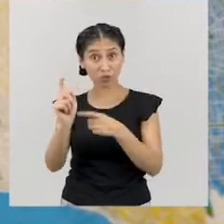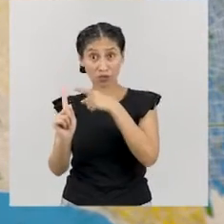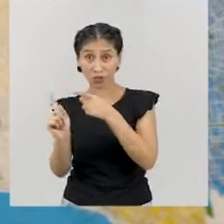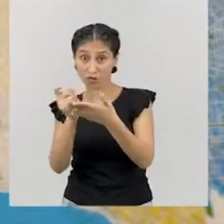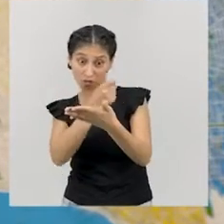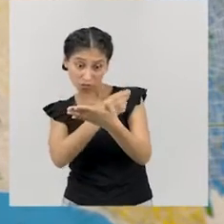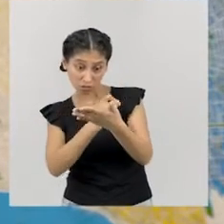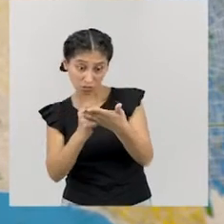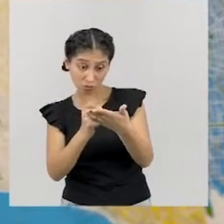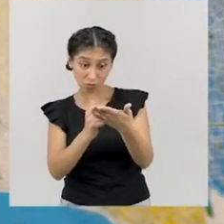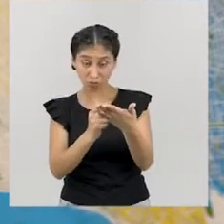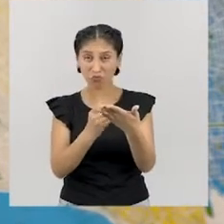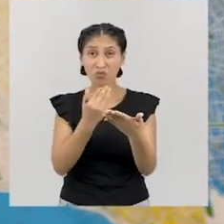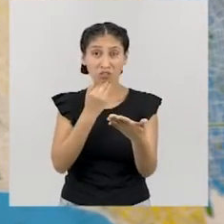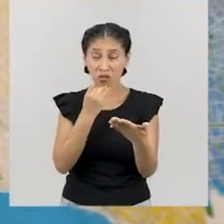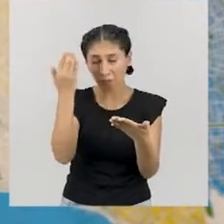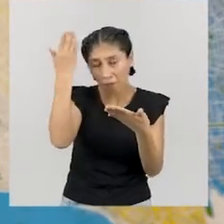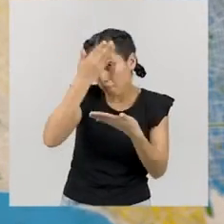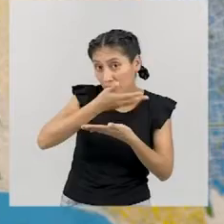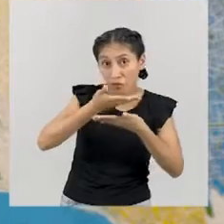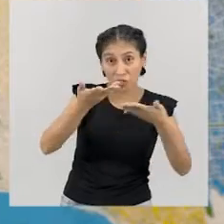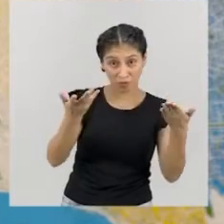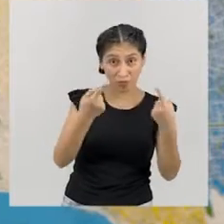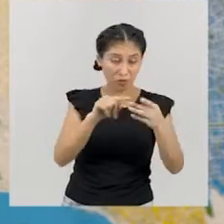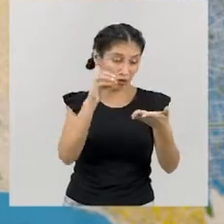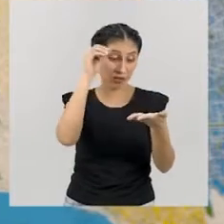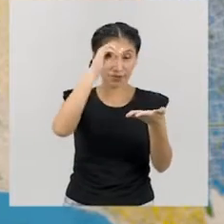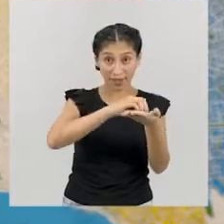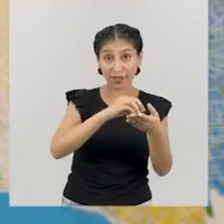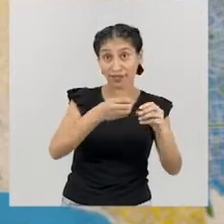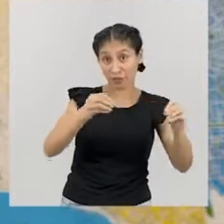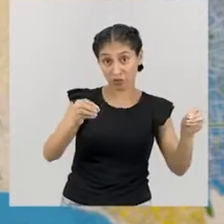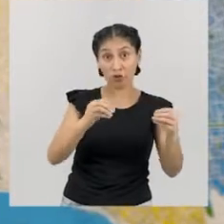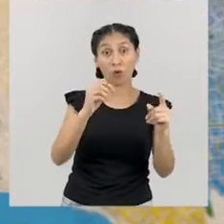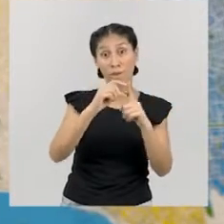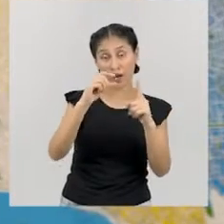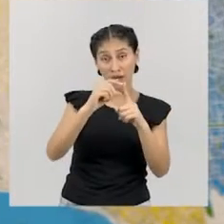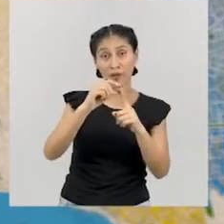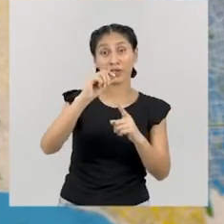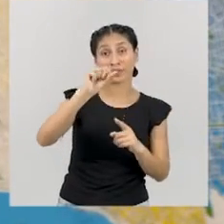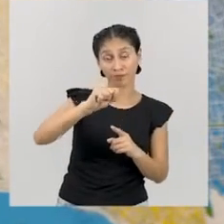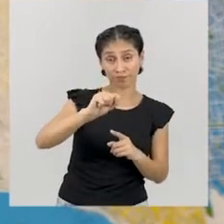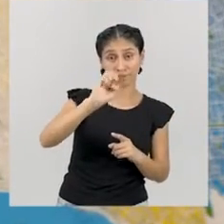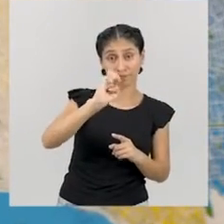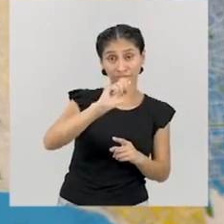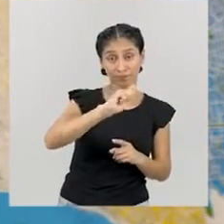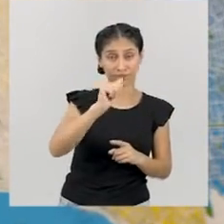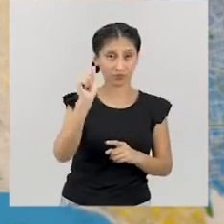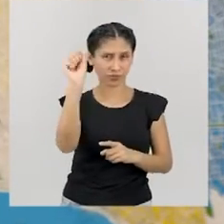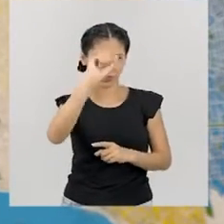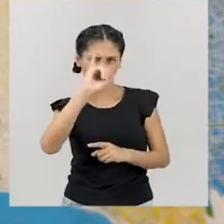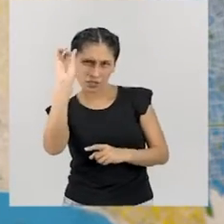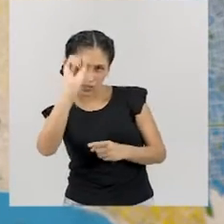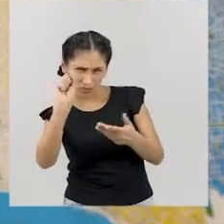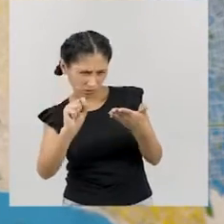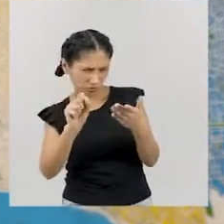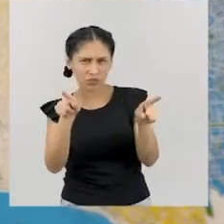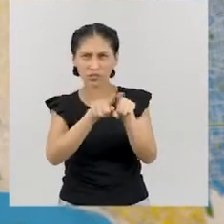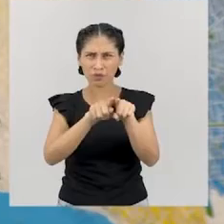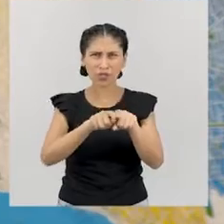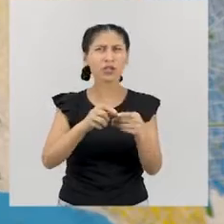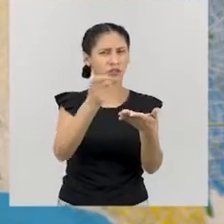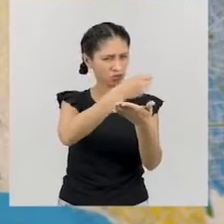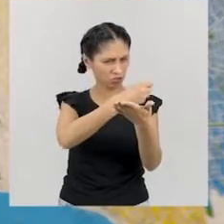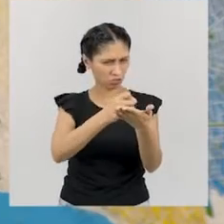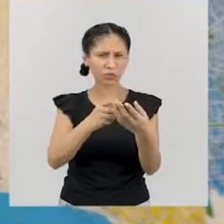autor. Está escrito en un léxico culto y con algunos términos técnicos, cetáceos y odontocetos. Está escrito en